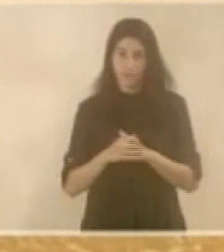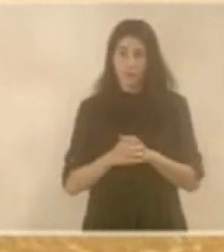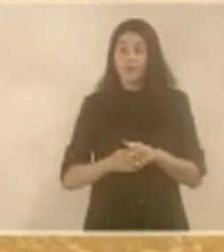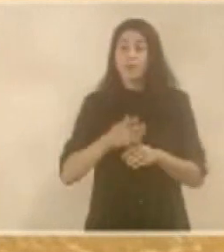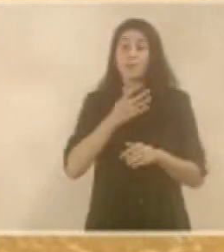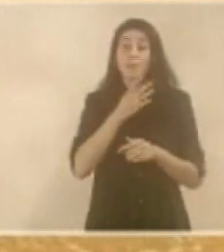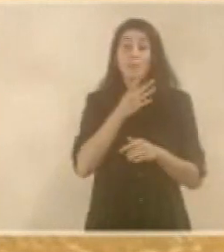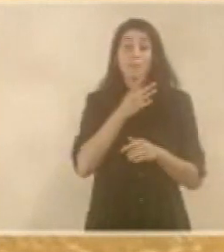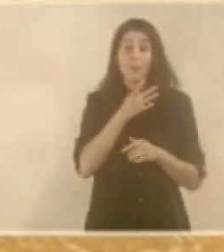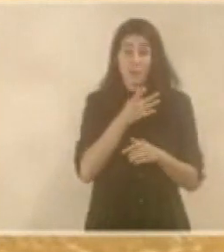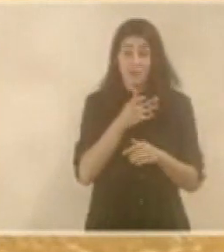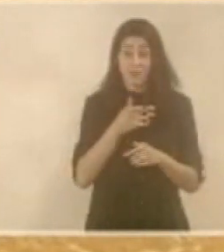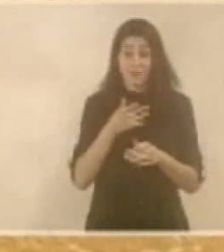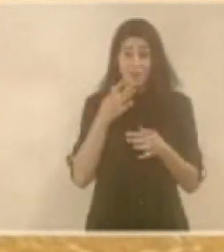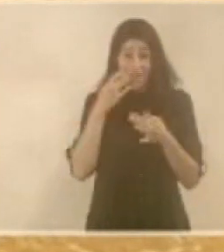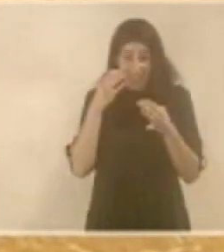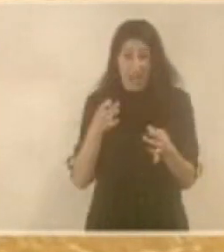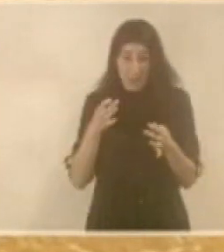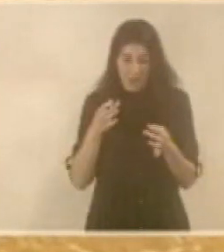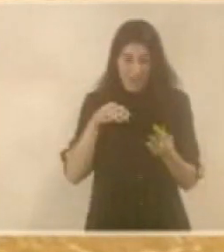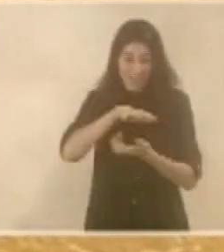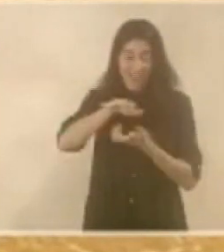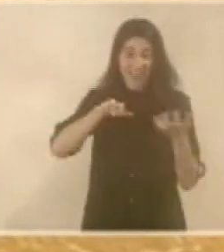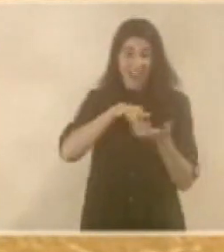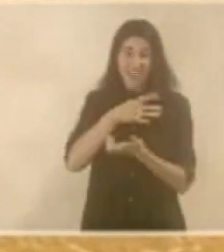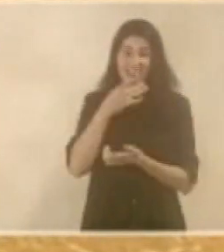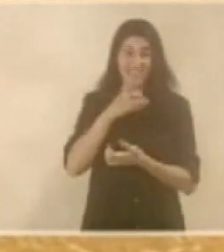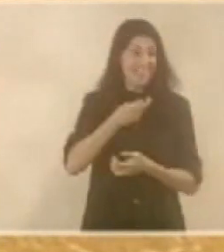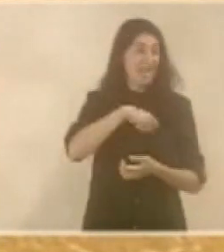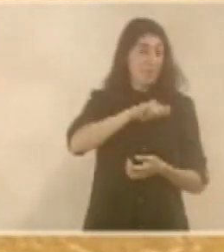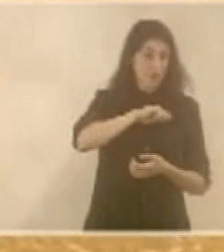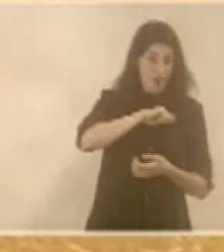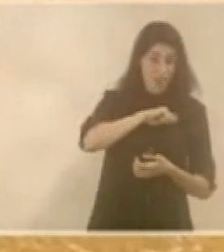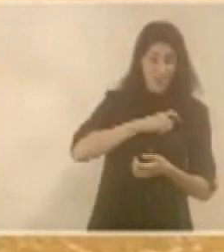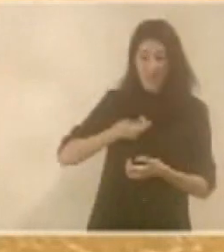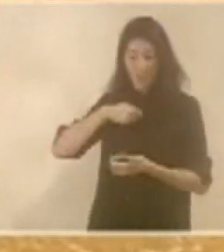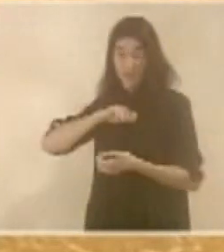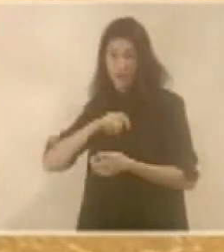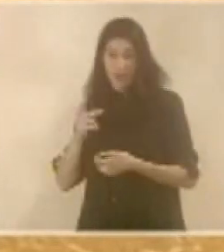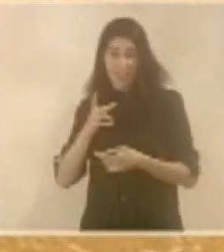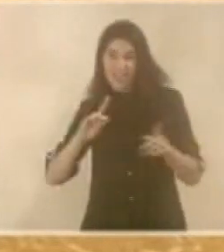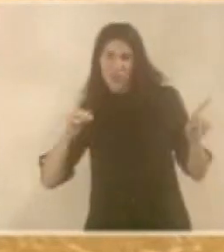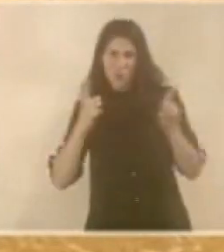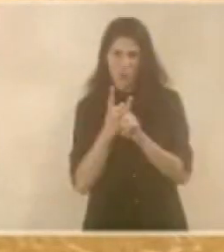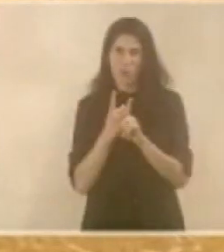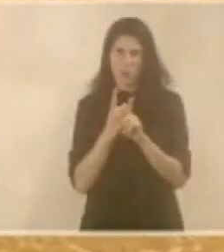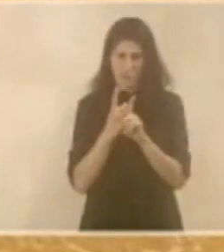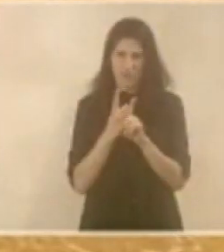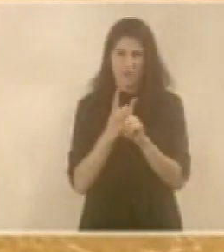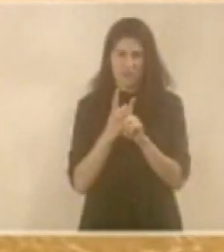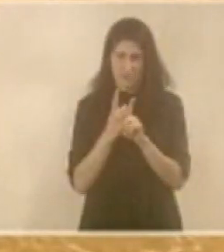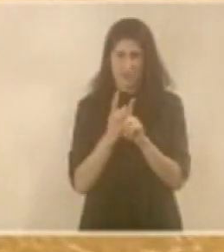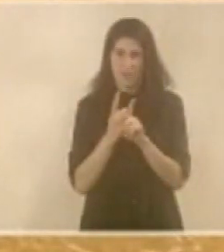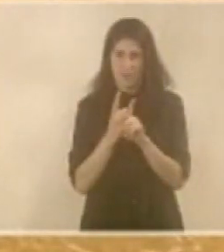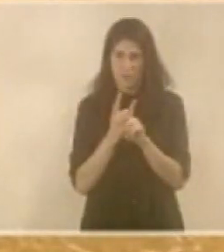era una batalla de españoles contra españoles. En 1978 terminó esa batalla.